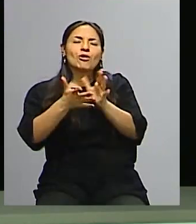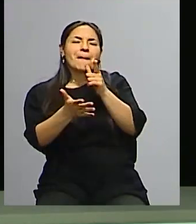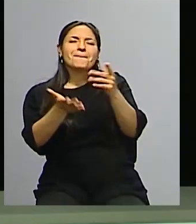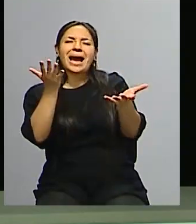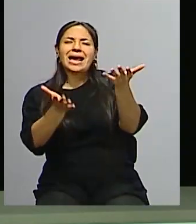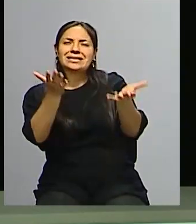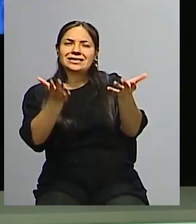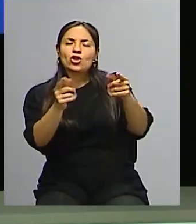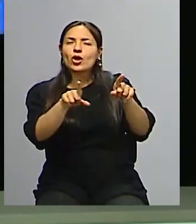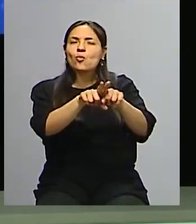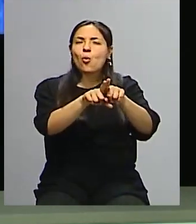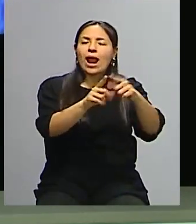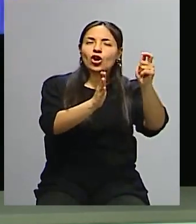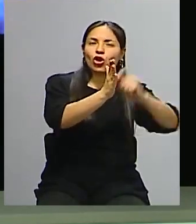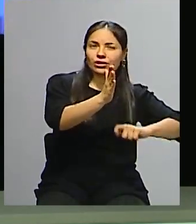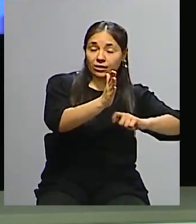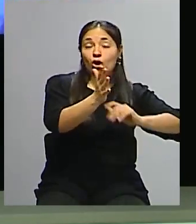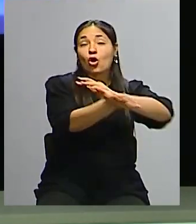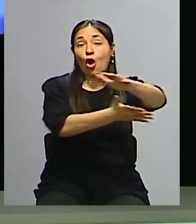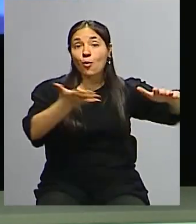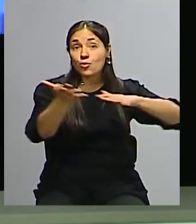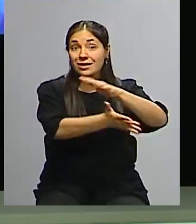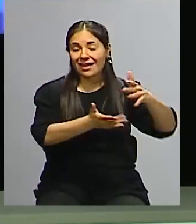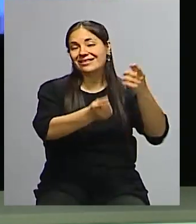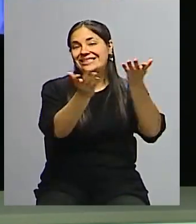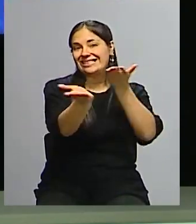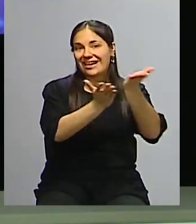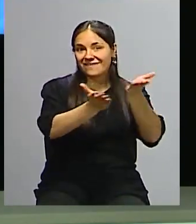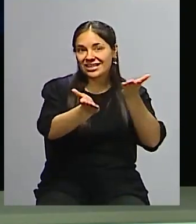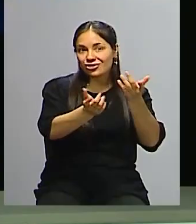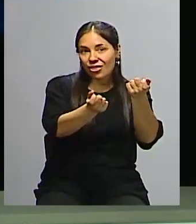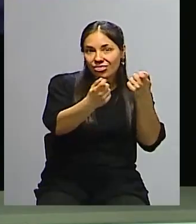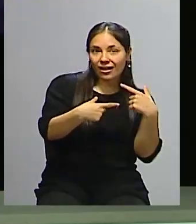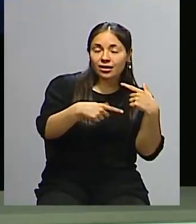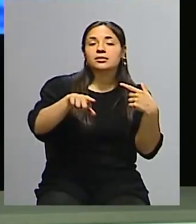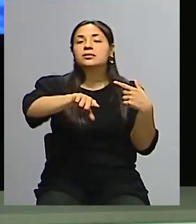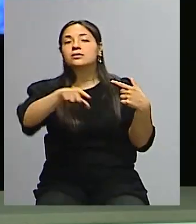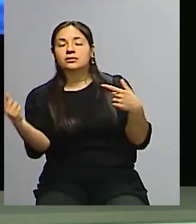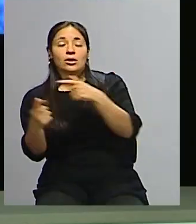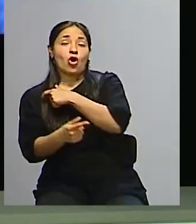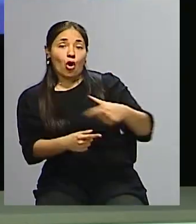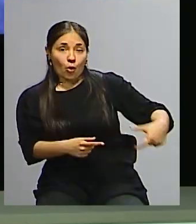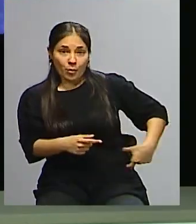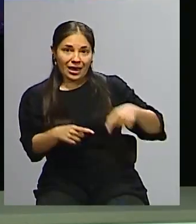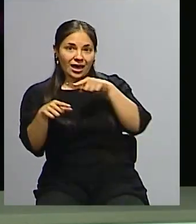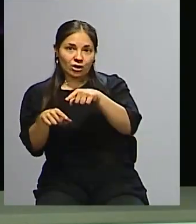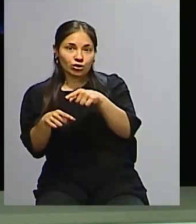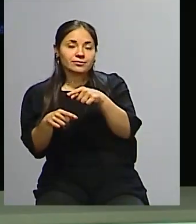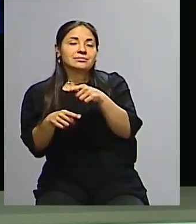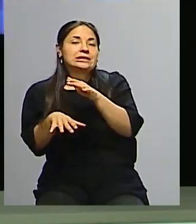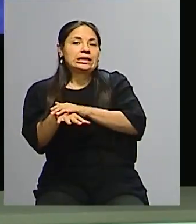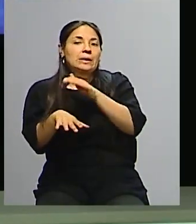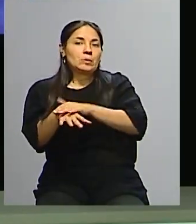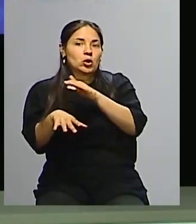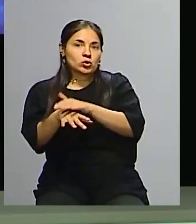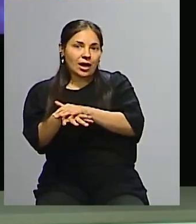de contrato entre la comunidad que recibe un servicio y la comunidad del Estado, y el Estado que le exige a esa comunidad